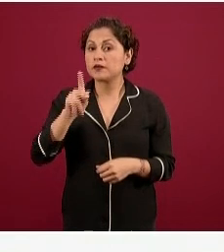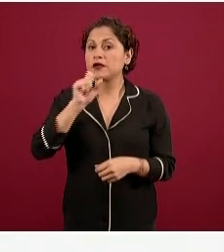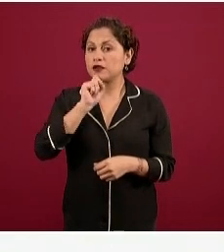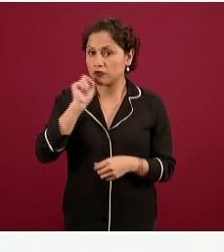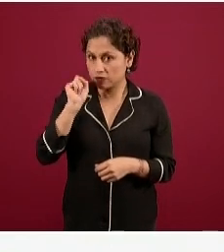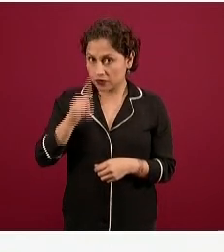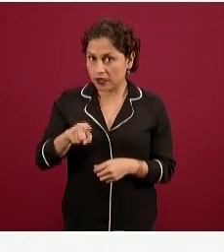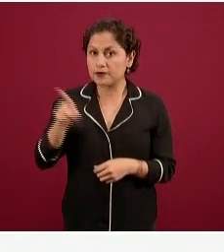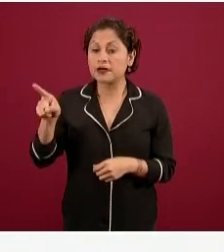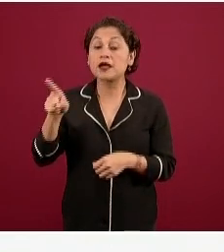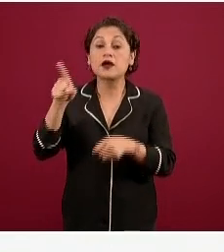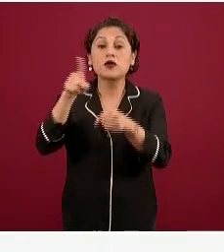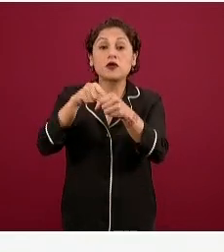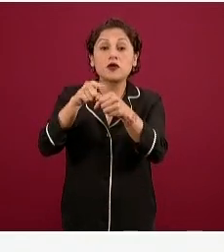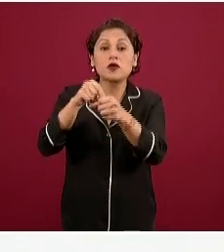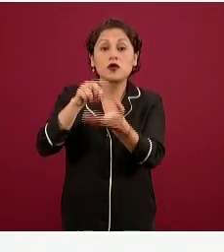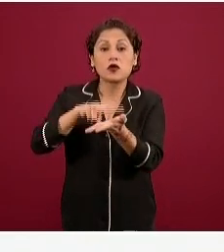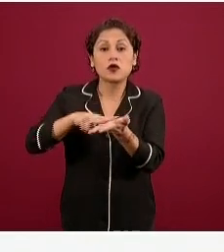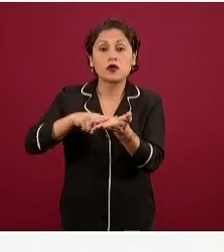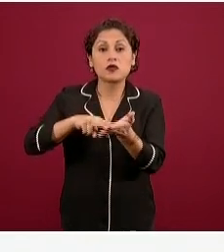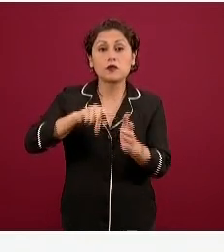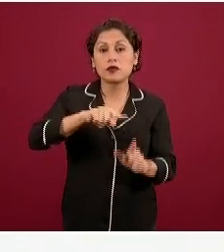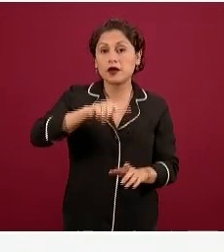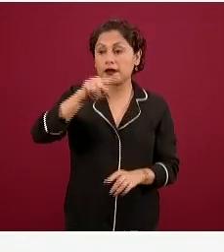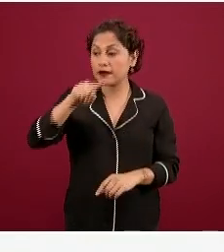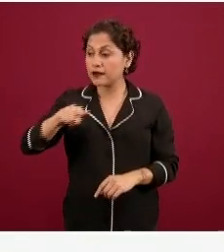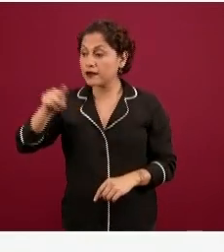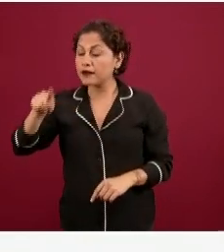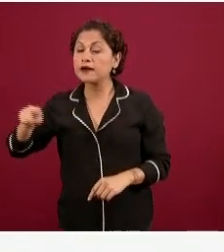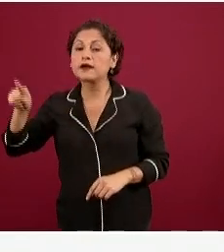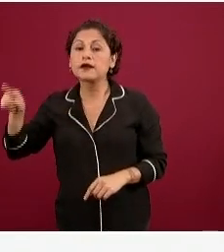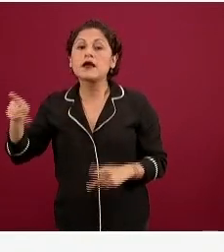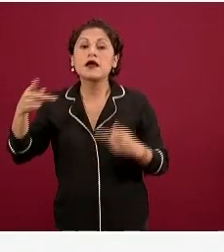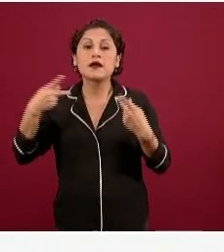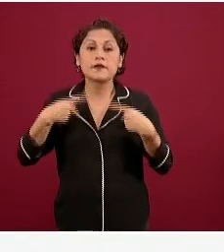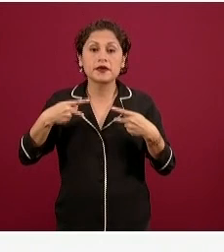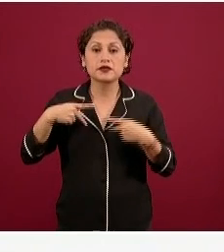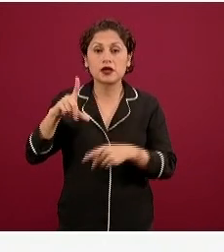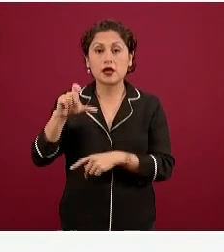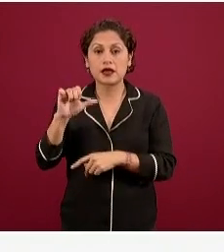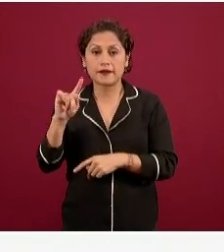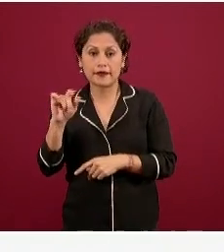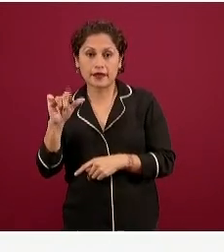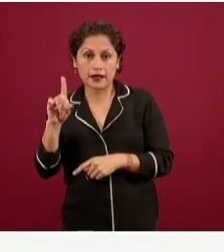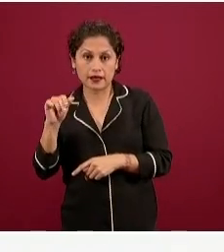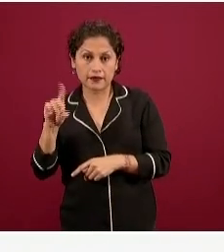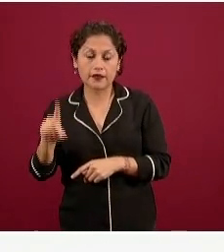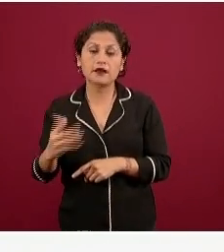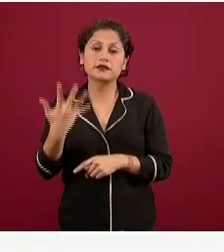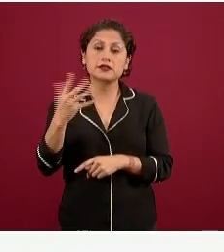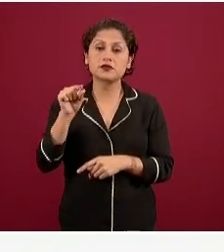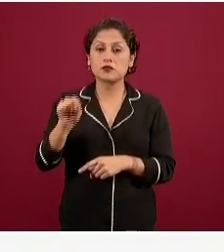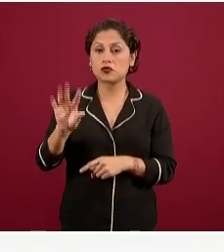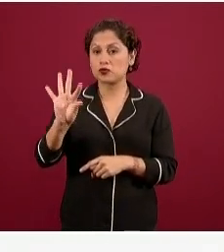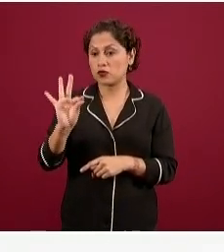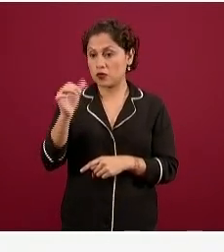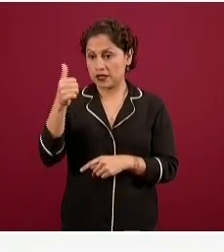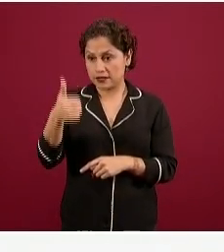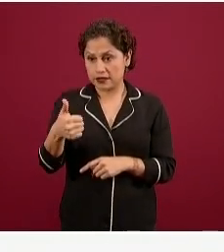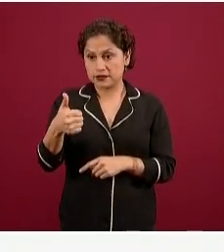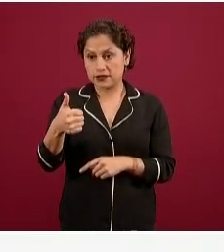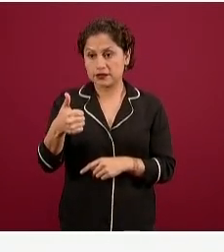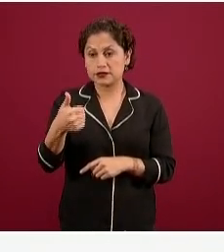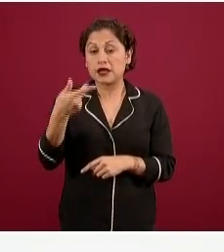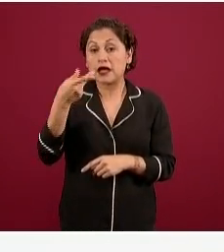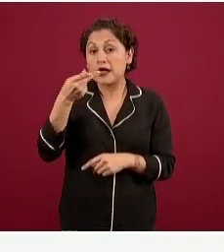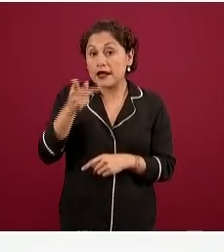la línea verde la tasa de letalidad a nivel nacional. La letalidad es de 5.46, pero ya